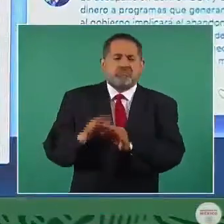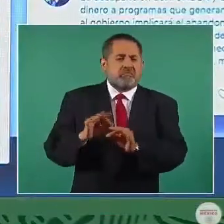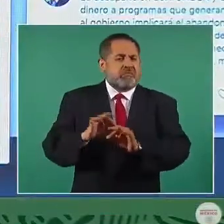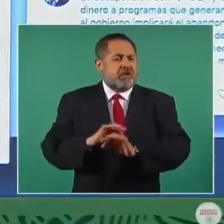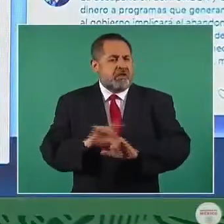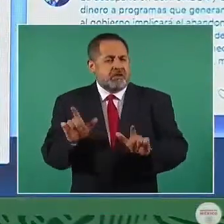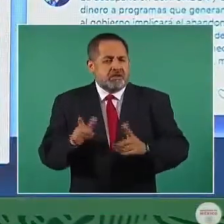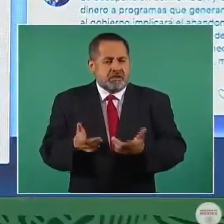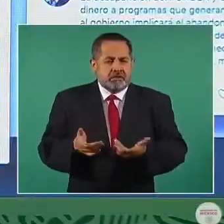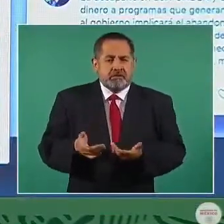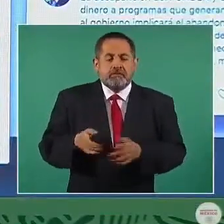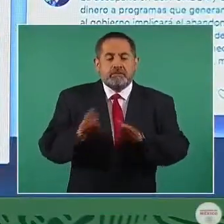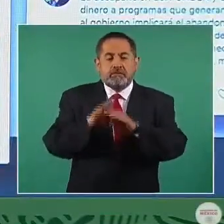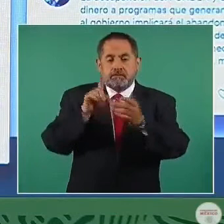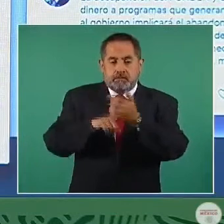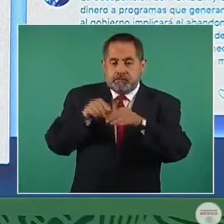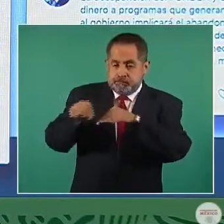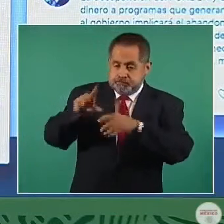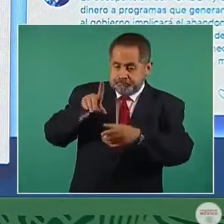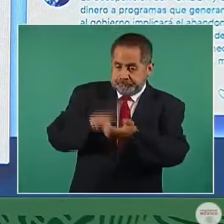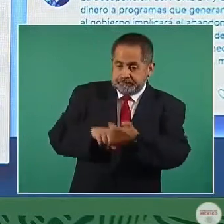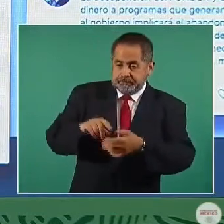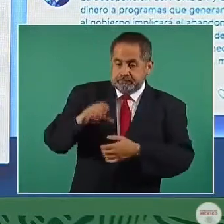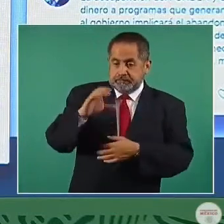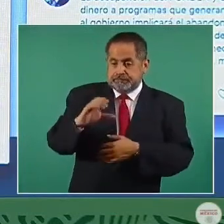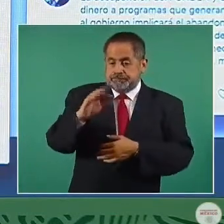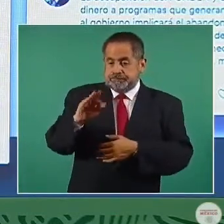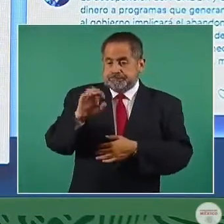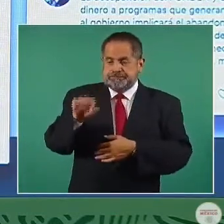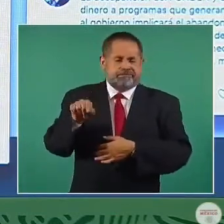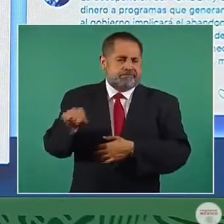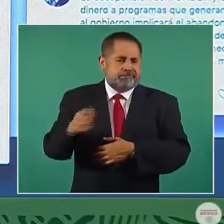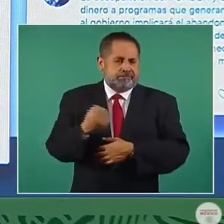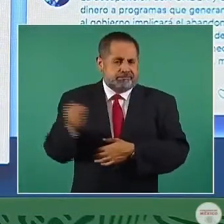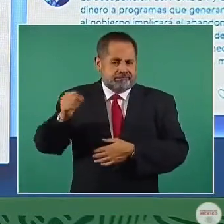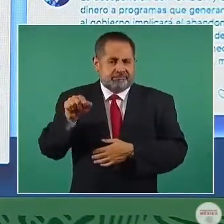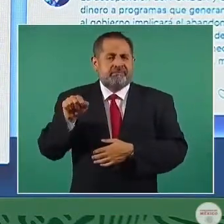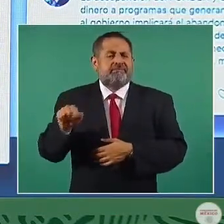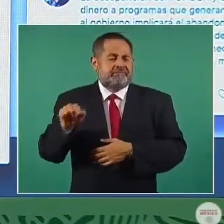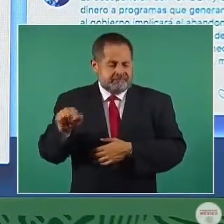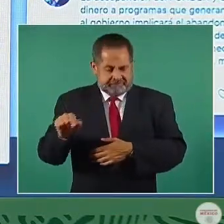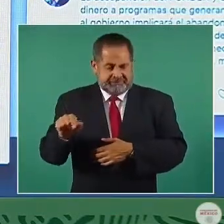Los trabajadores de la Comisión Federal de Electricidad y los